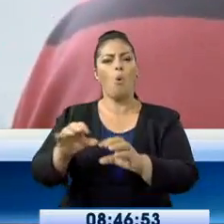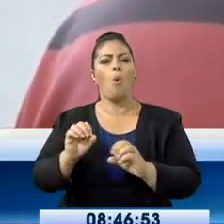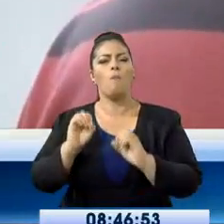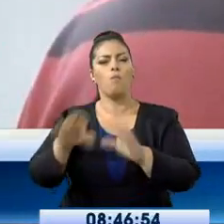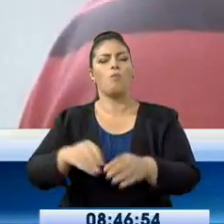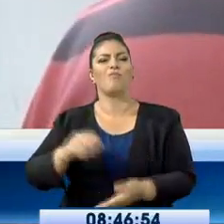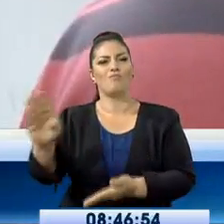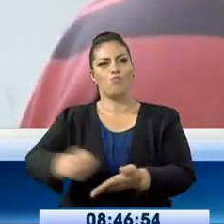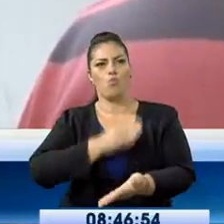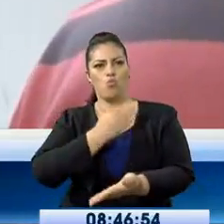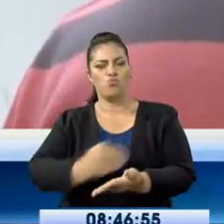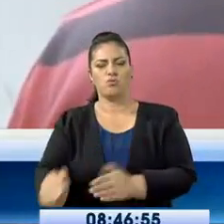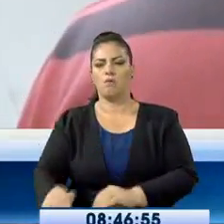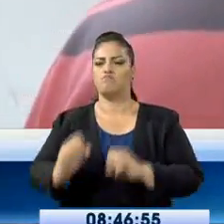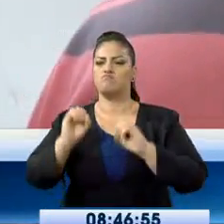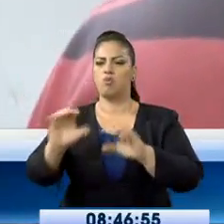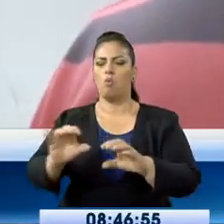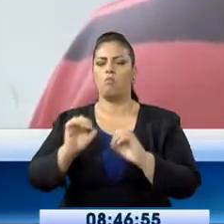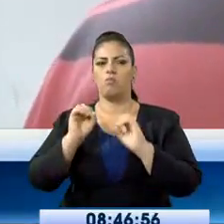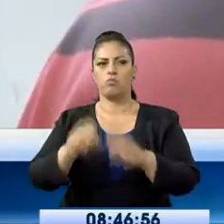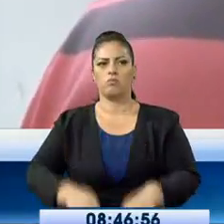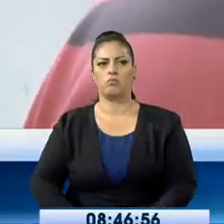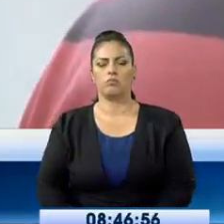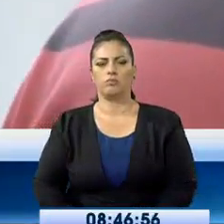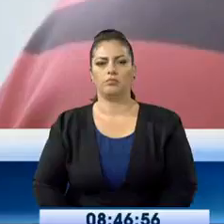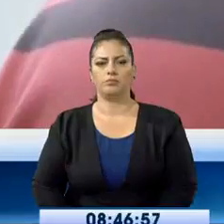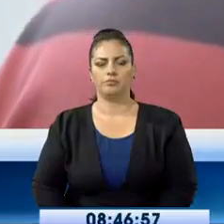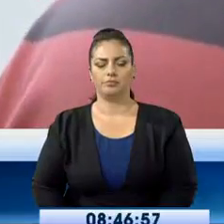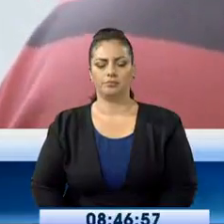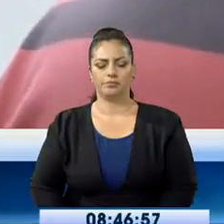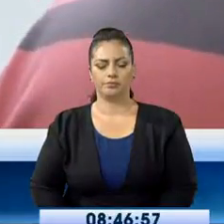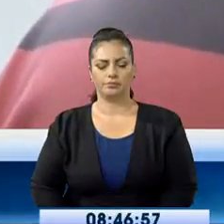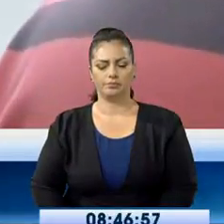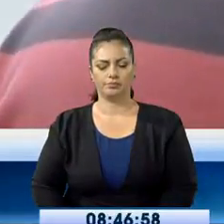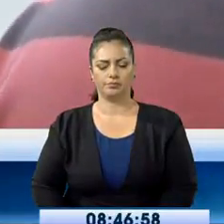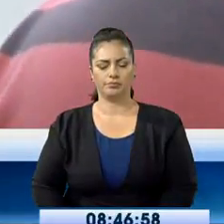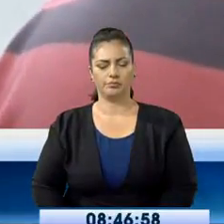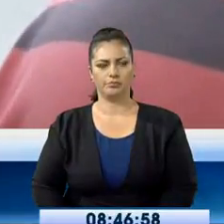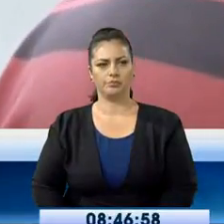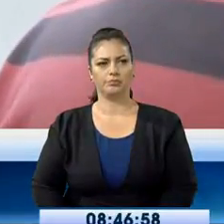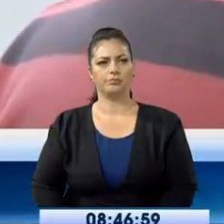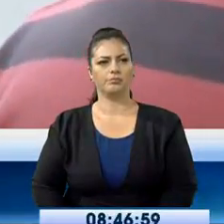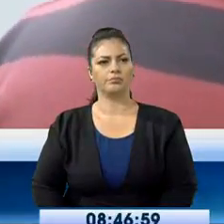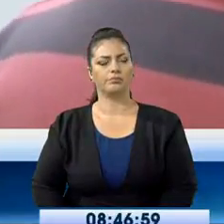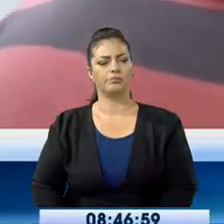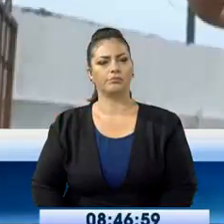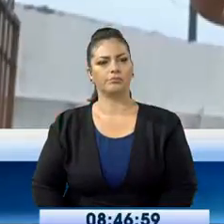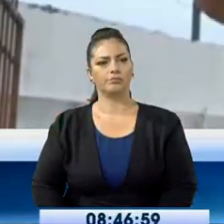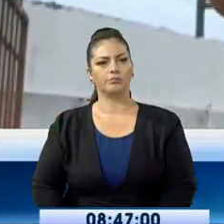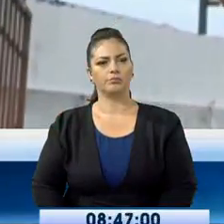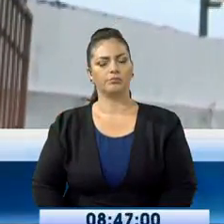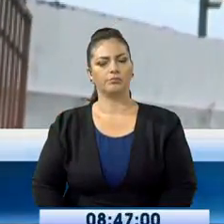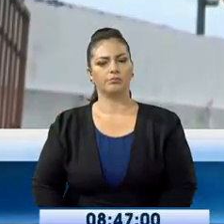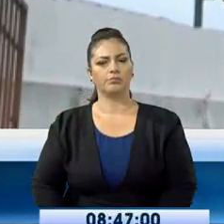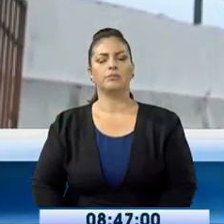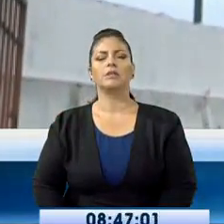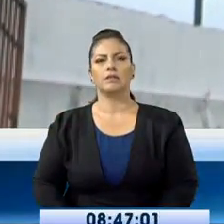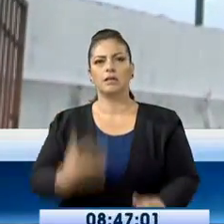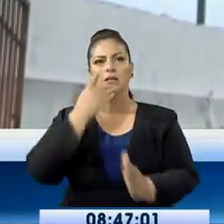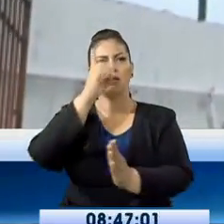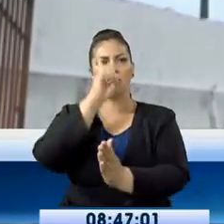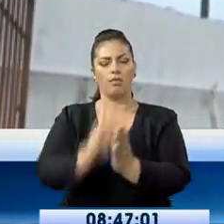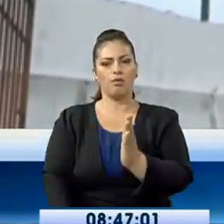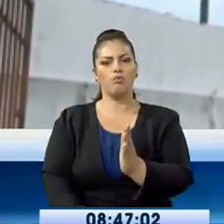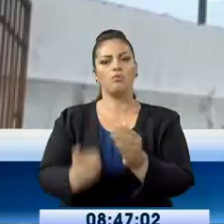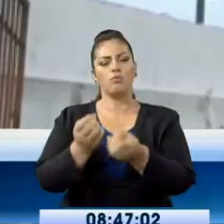yo que estuve de trabajo 9 de la mañana me llamaron que han abierto mi casa, que forzaba todas las seguridades y se han robado todas mis cosas. puso la denuncia y empezó el